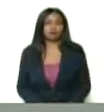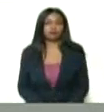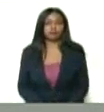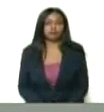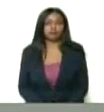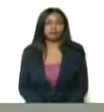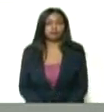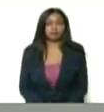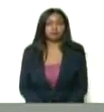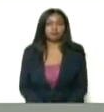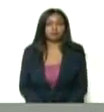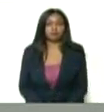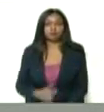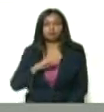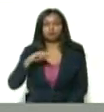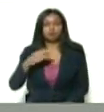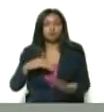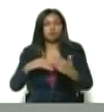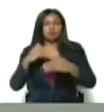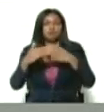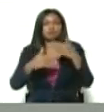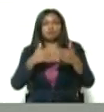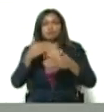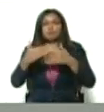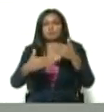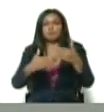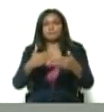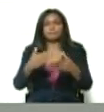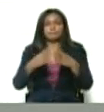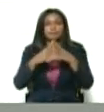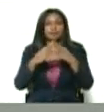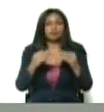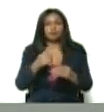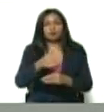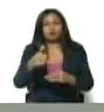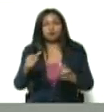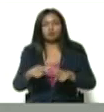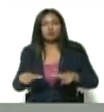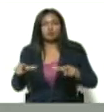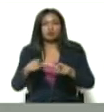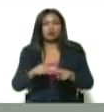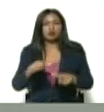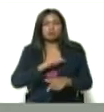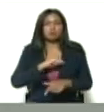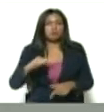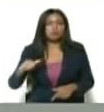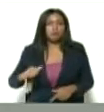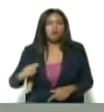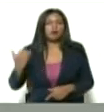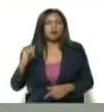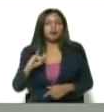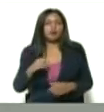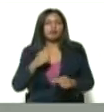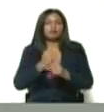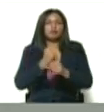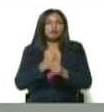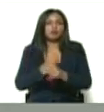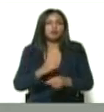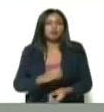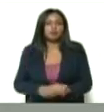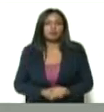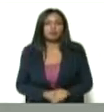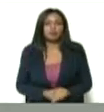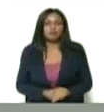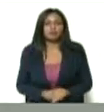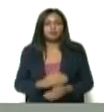iremos informando paso a paso todas las áreas priorizadas que se mantienen trabajando y